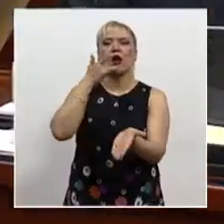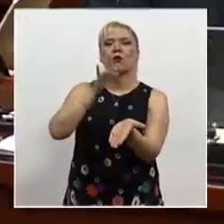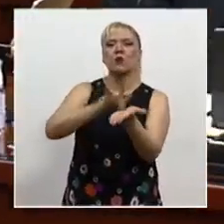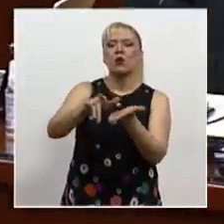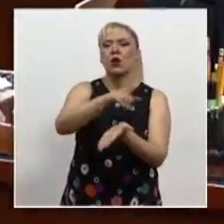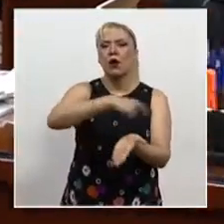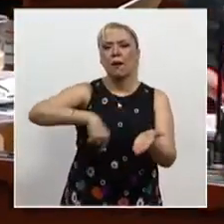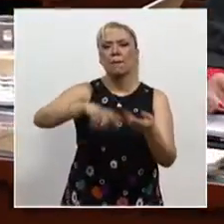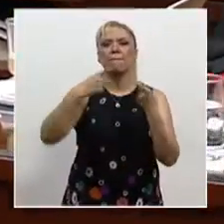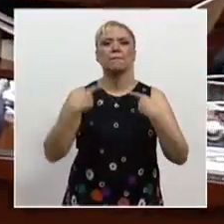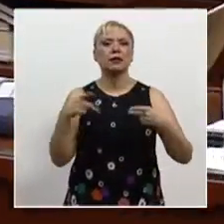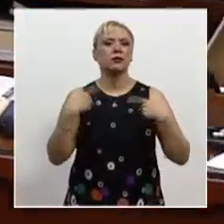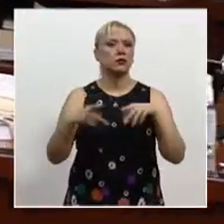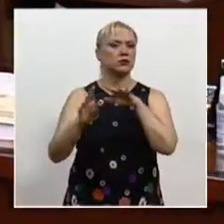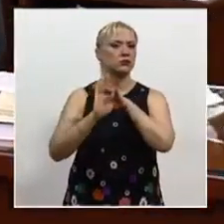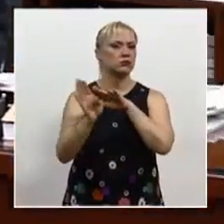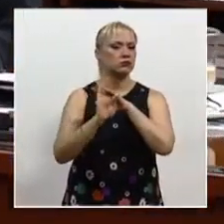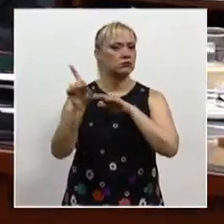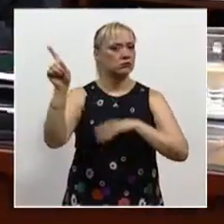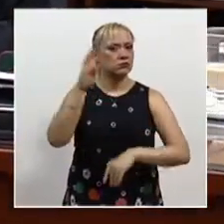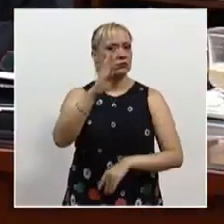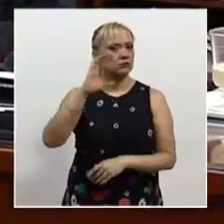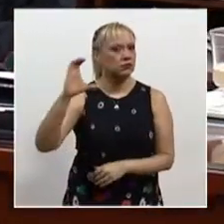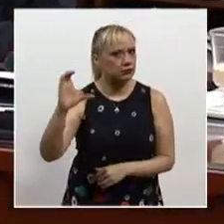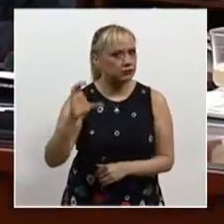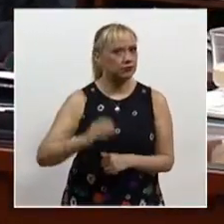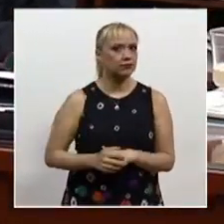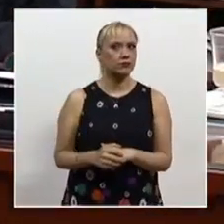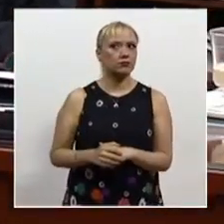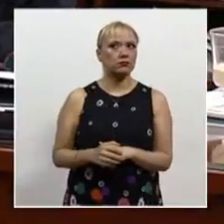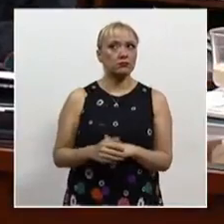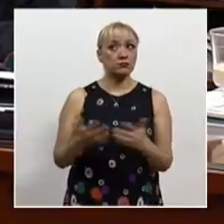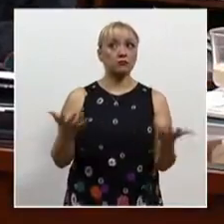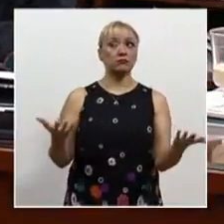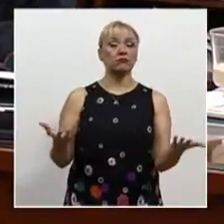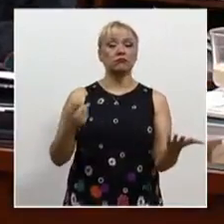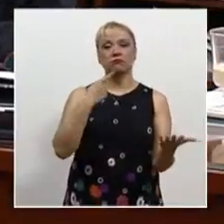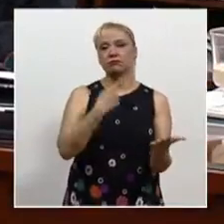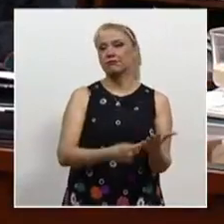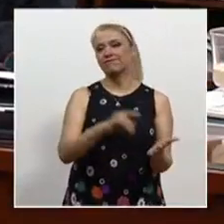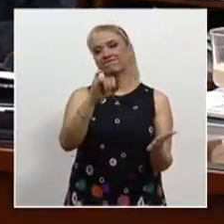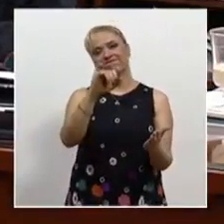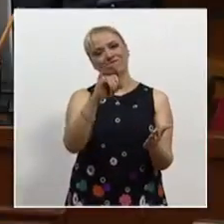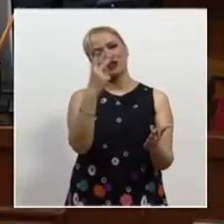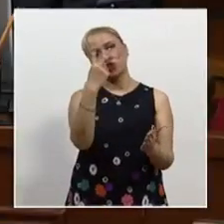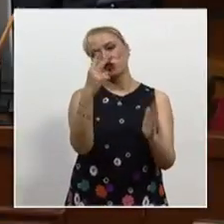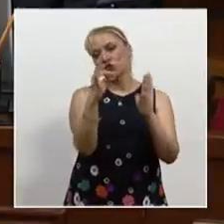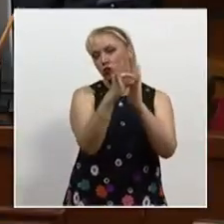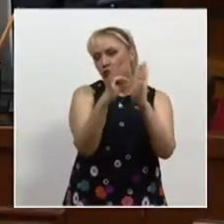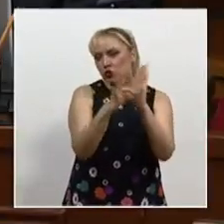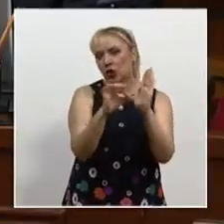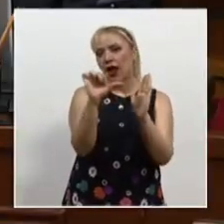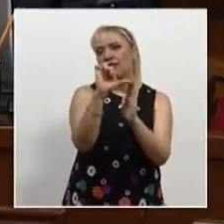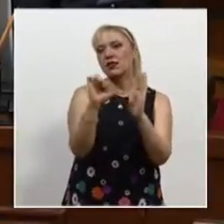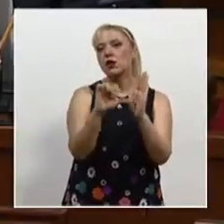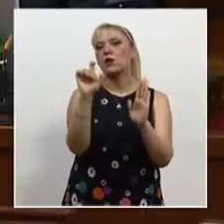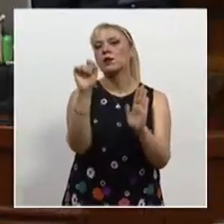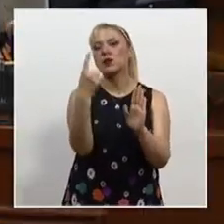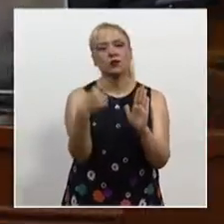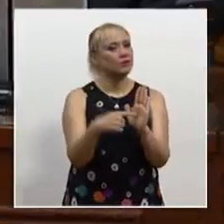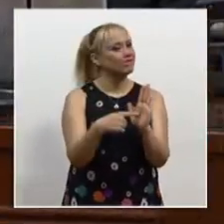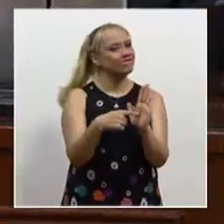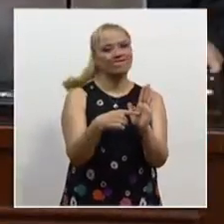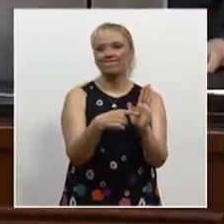a las Personas Migrantes de Baja California. De esta norma declaró la invalidez de 2 fracciones del artículo 21,